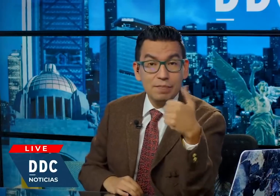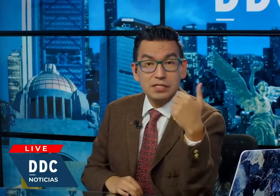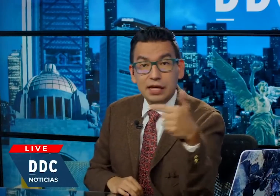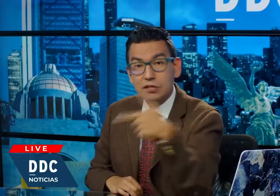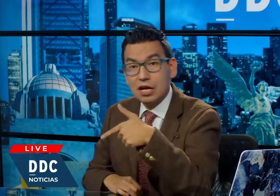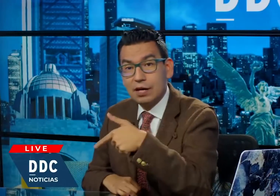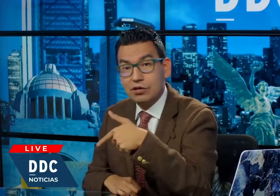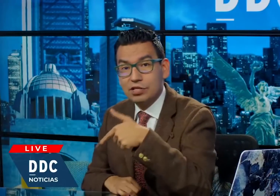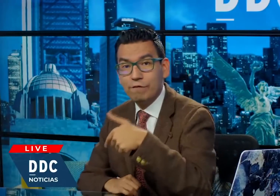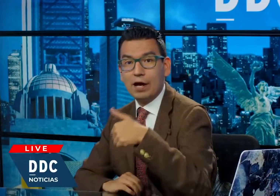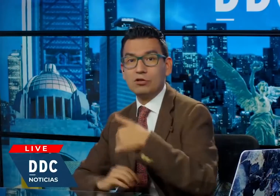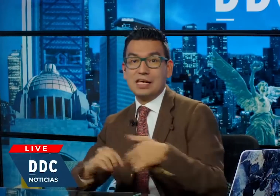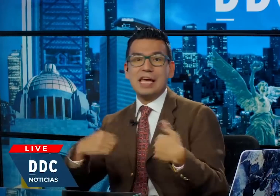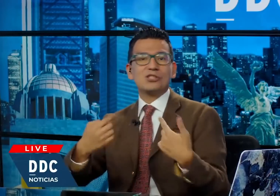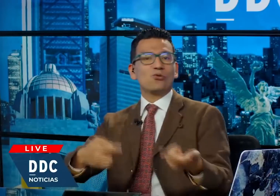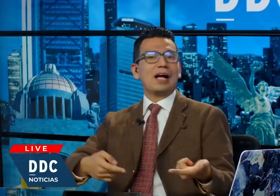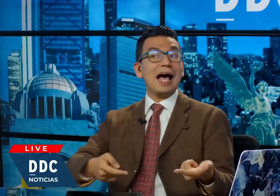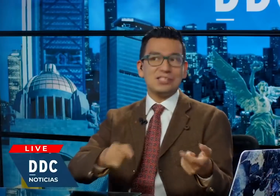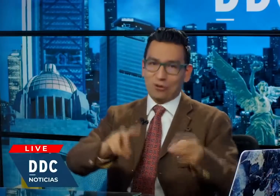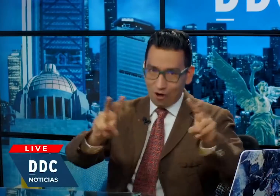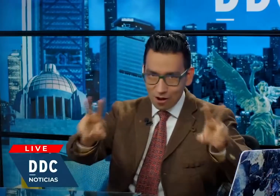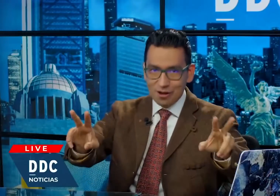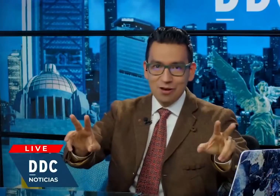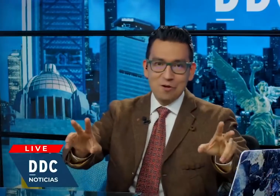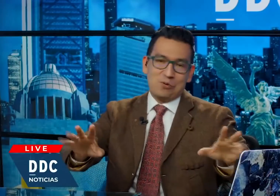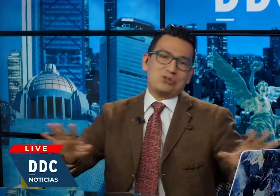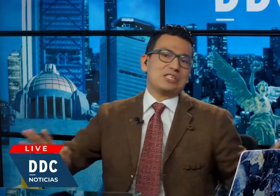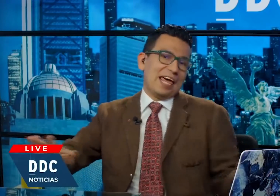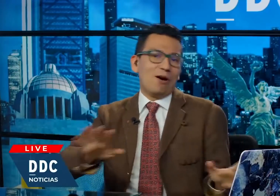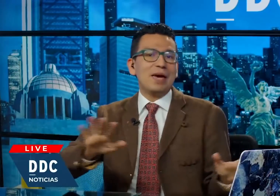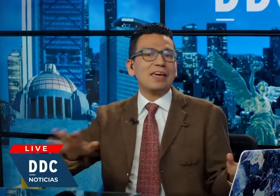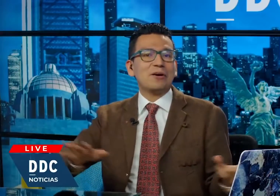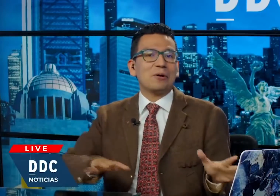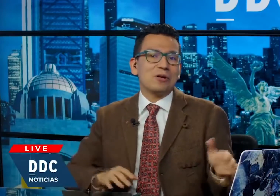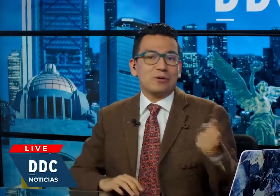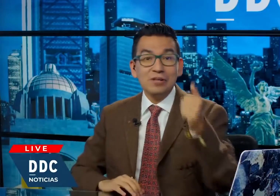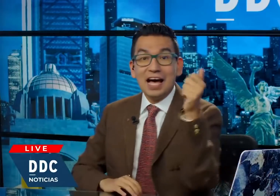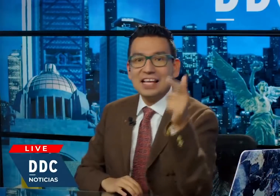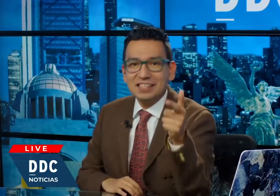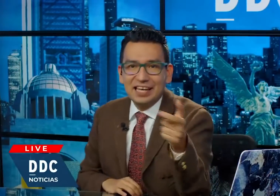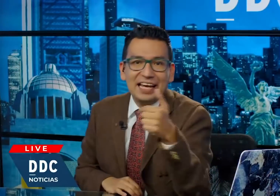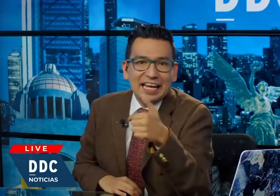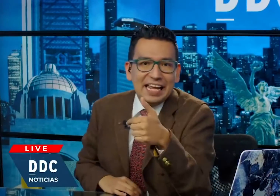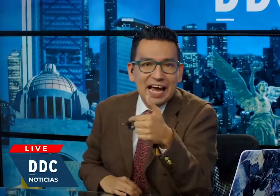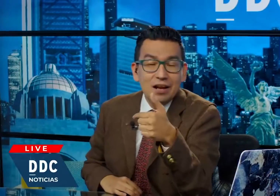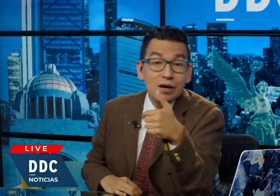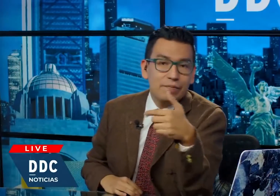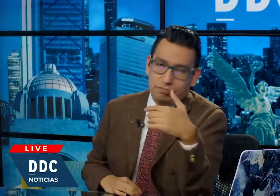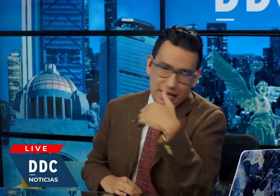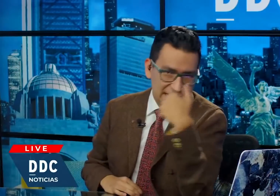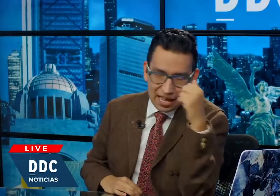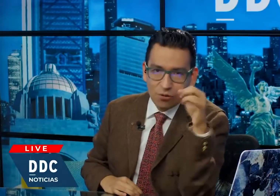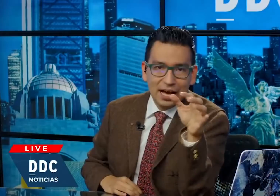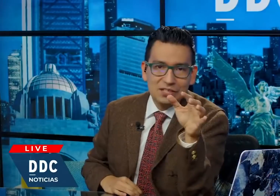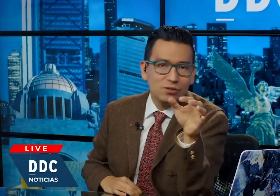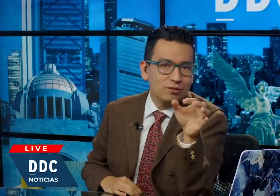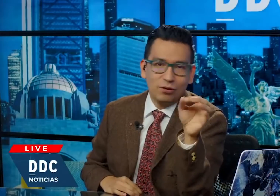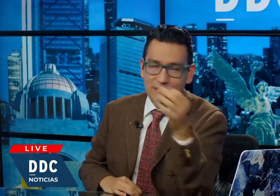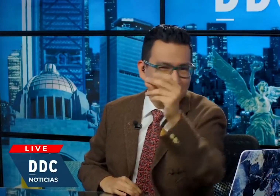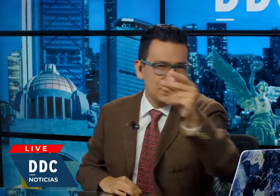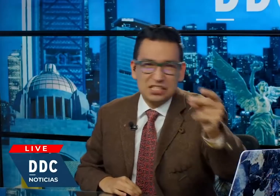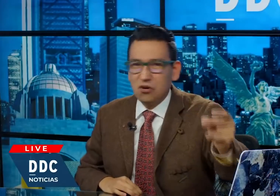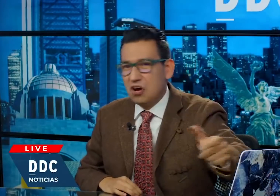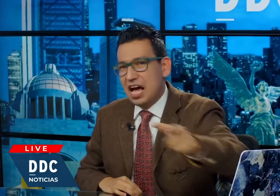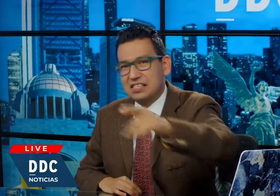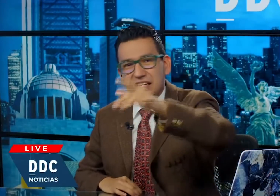pueda ser investigado Salvador Cienfuegos y, en su caso, procesado a México, ¿no? Así que el general, en dado caso,